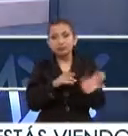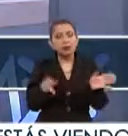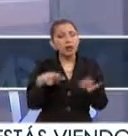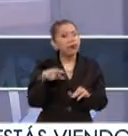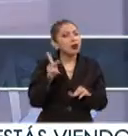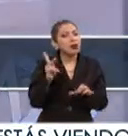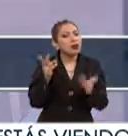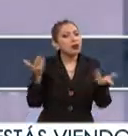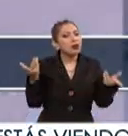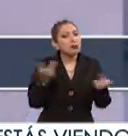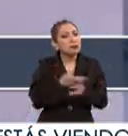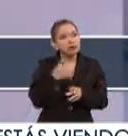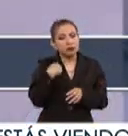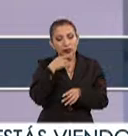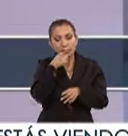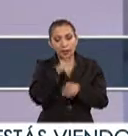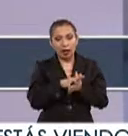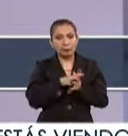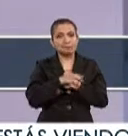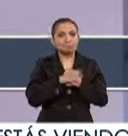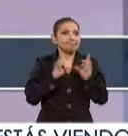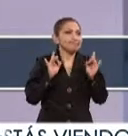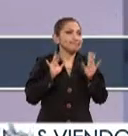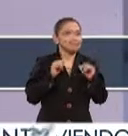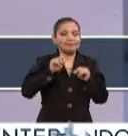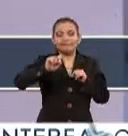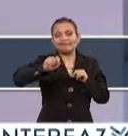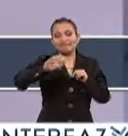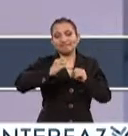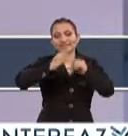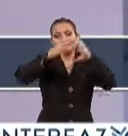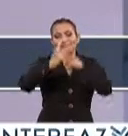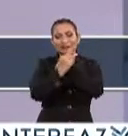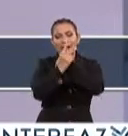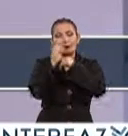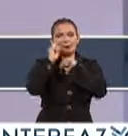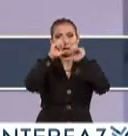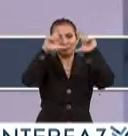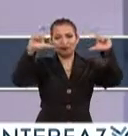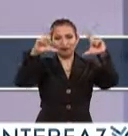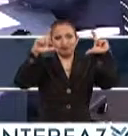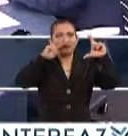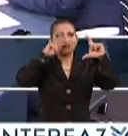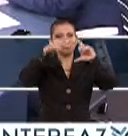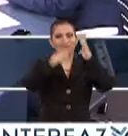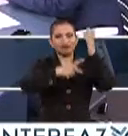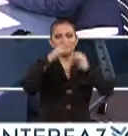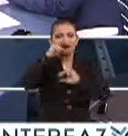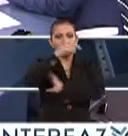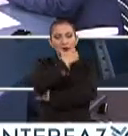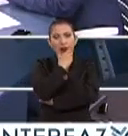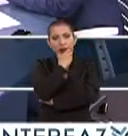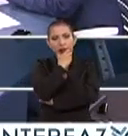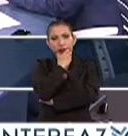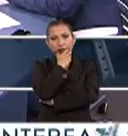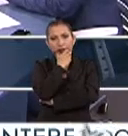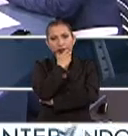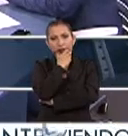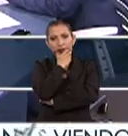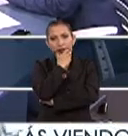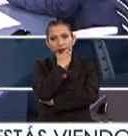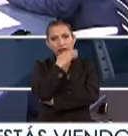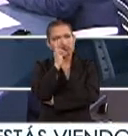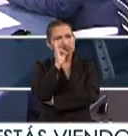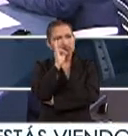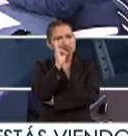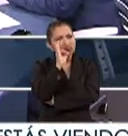¿qué pasa cuando uno dice, de repente prende la televisión y empieza a ver tu programa? Pero de repente a lo